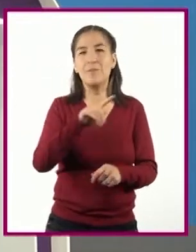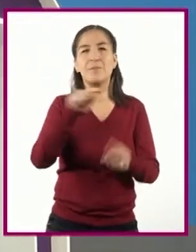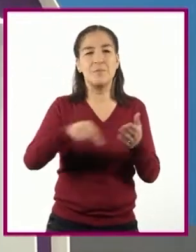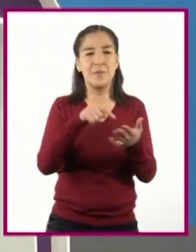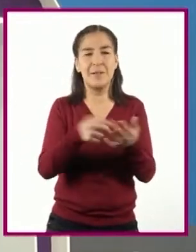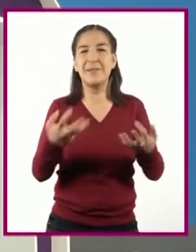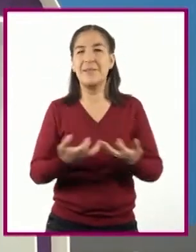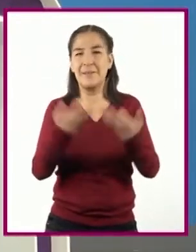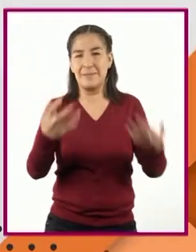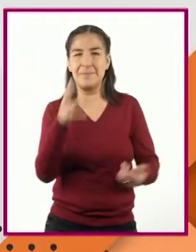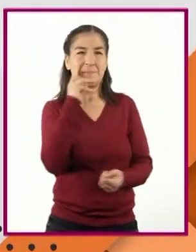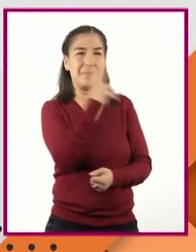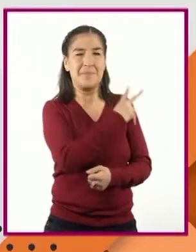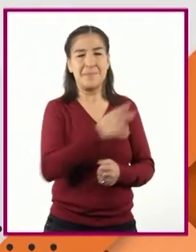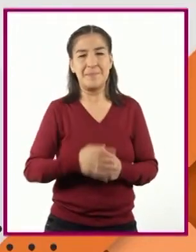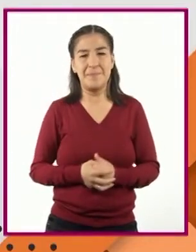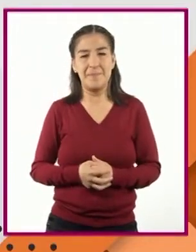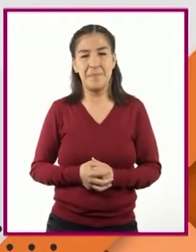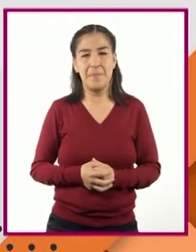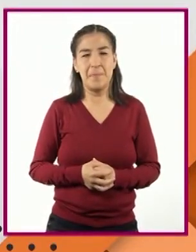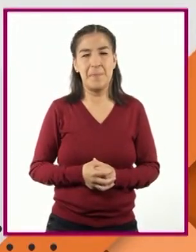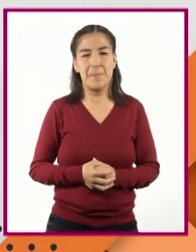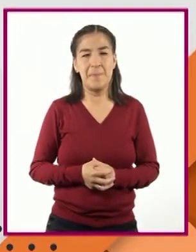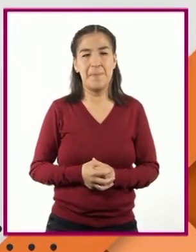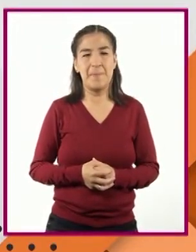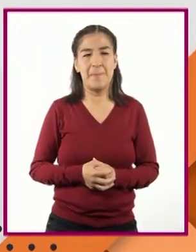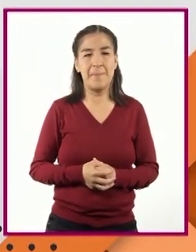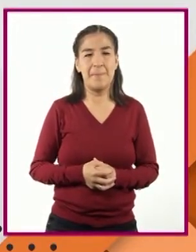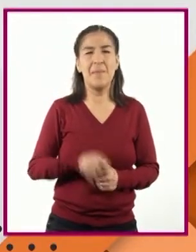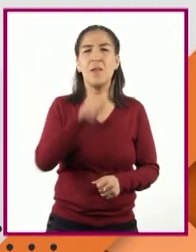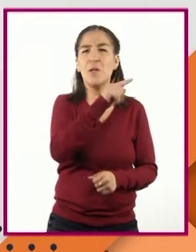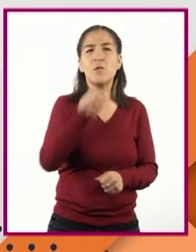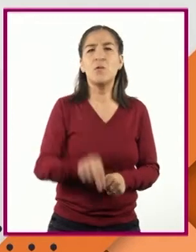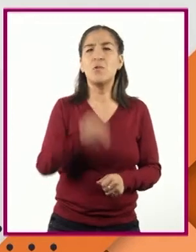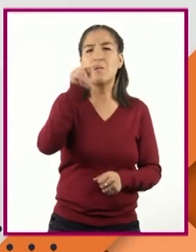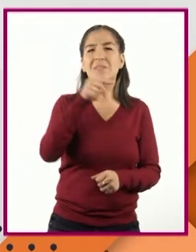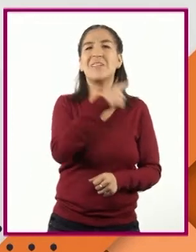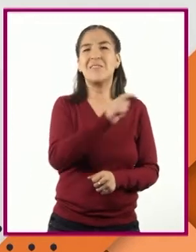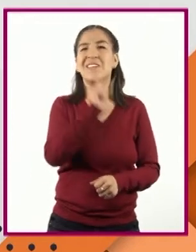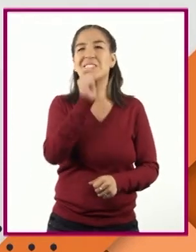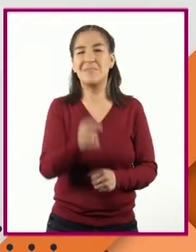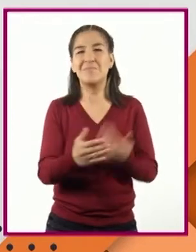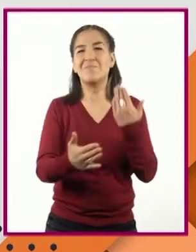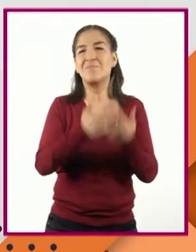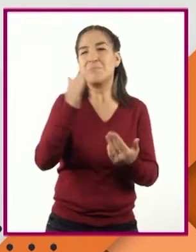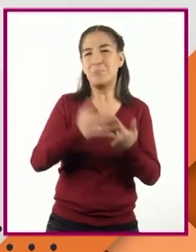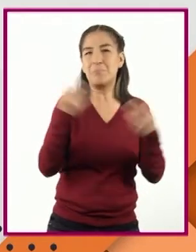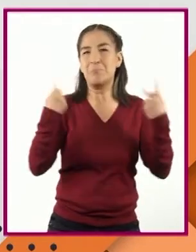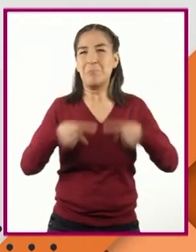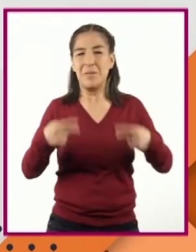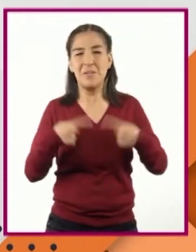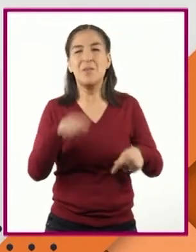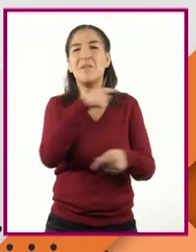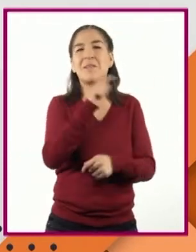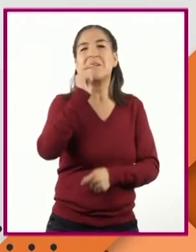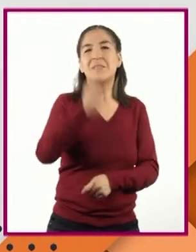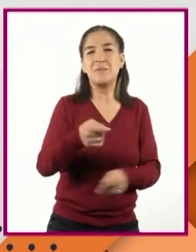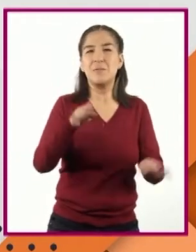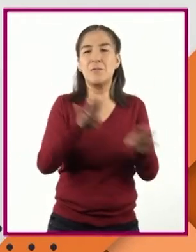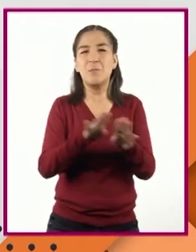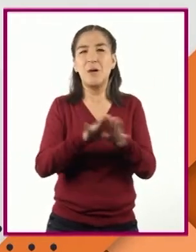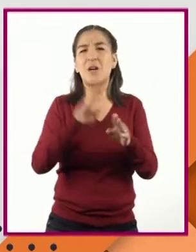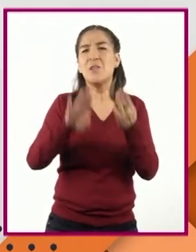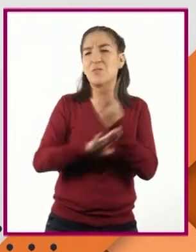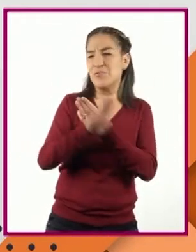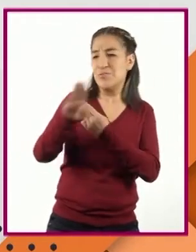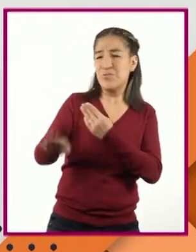observar en el siguiente mapa. La zona norte se destacaba por su poca densidad demográfica, pues se encontraba muy apartada